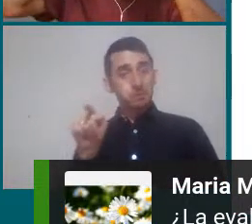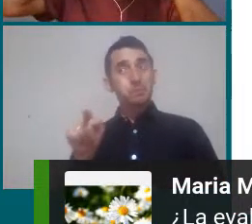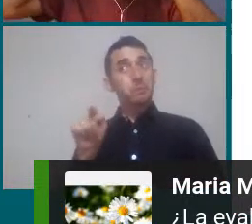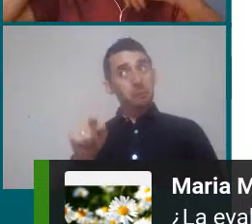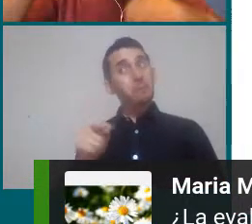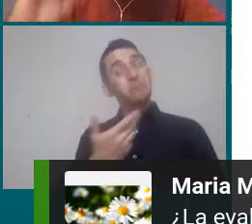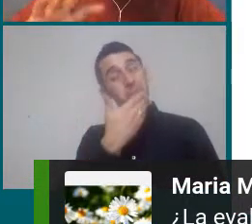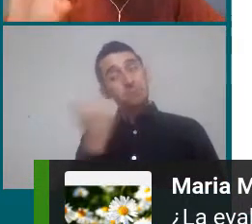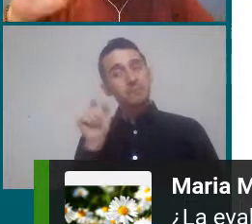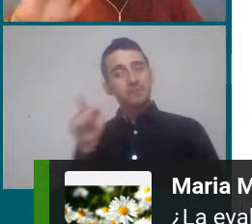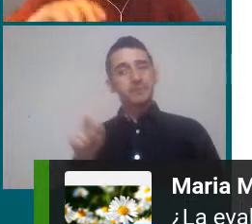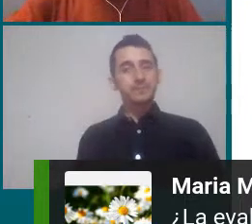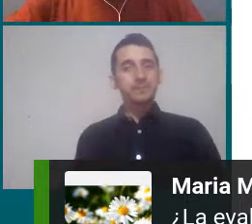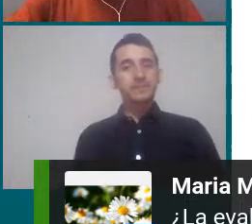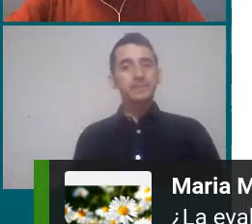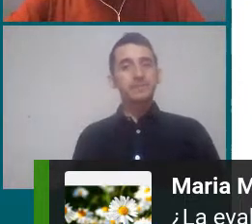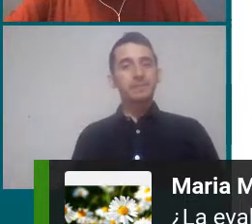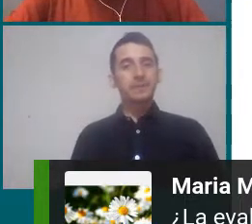muy chulo esto.